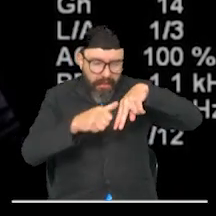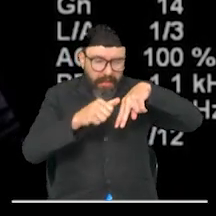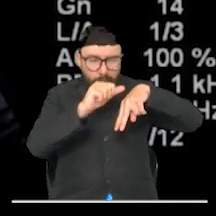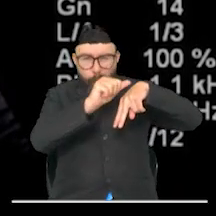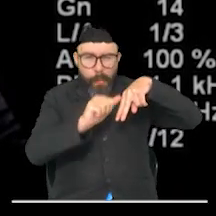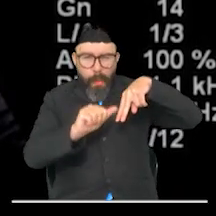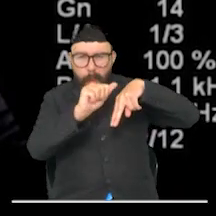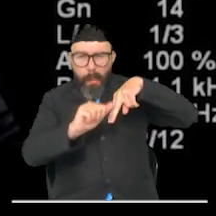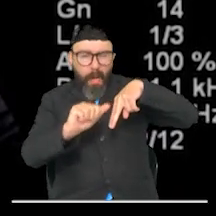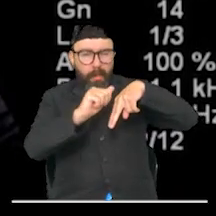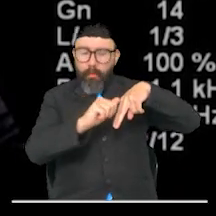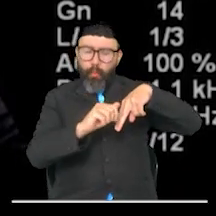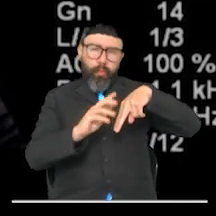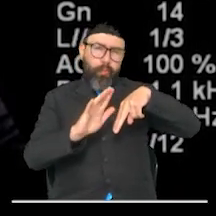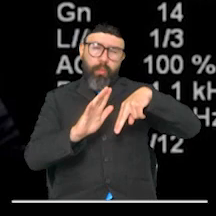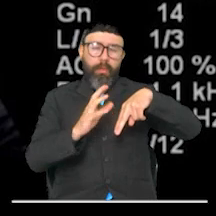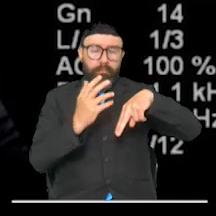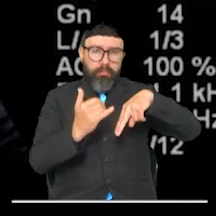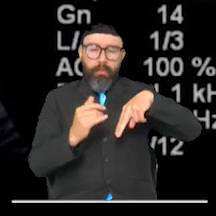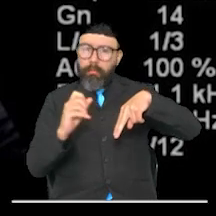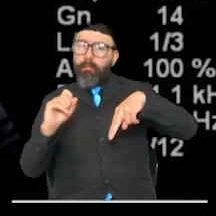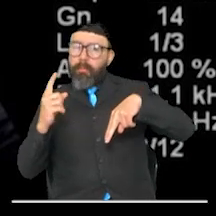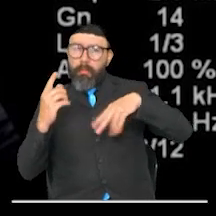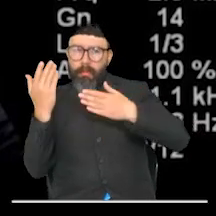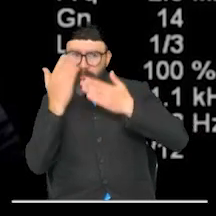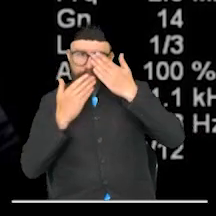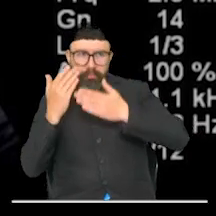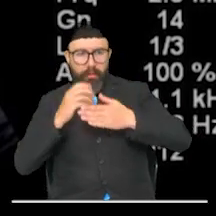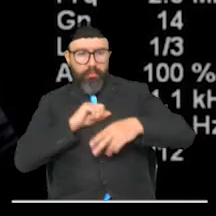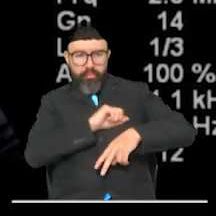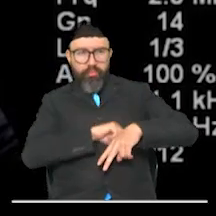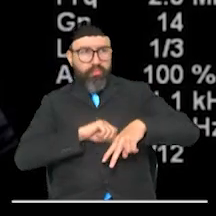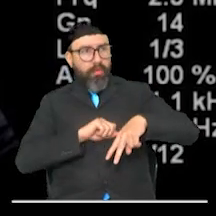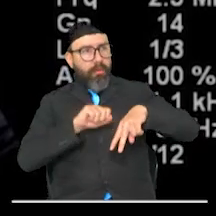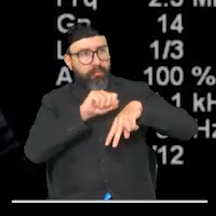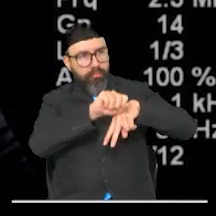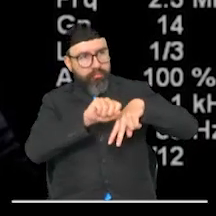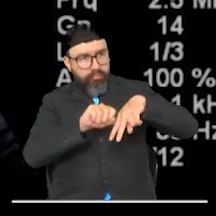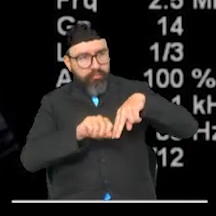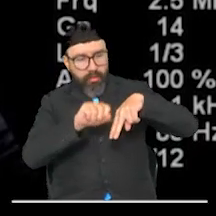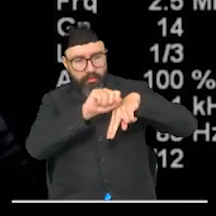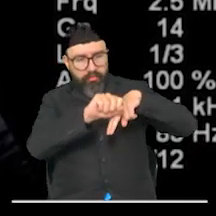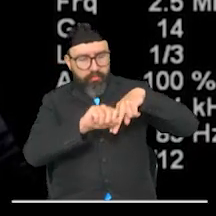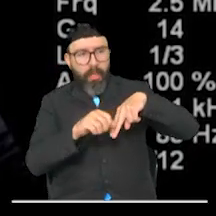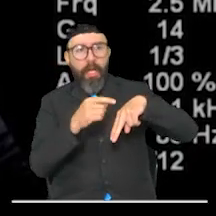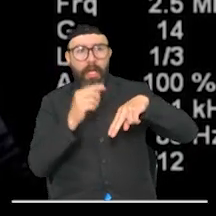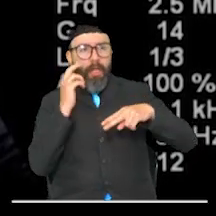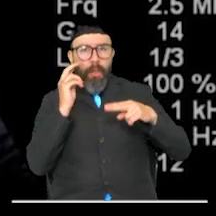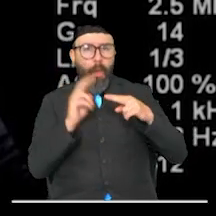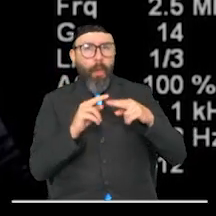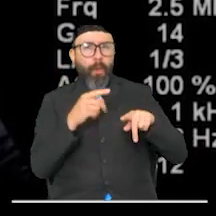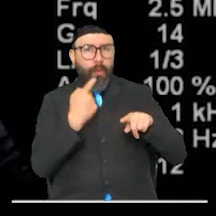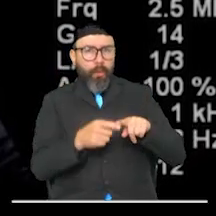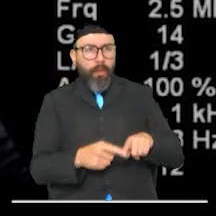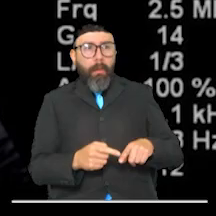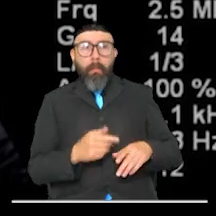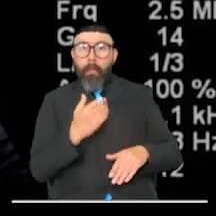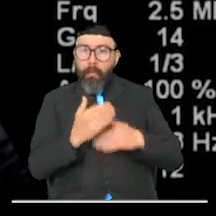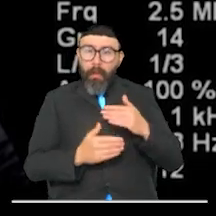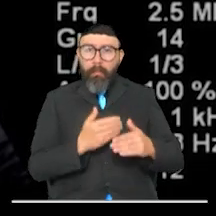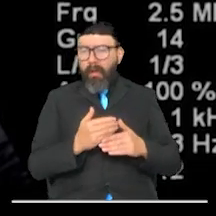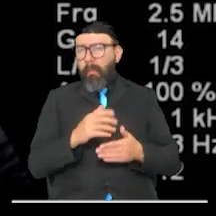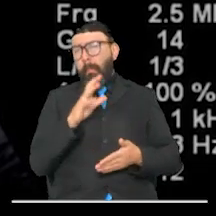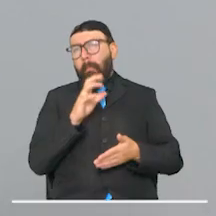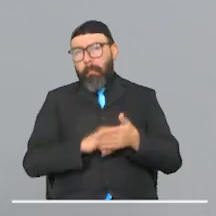aseverar o con fines prácticamente quirúrgicos Es decir para el paciente que se va a operar Pero digo cada día son menos